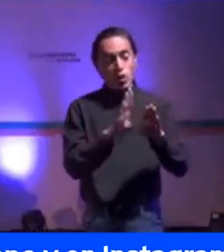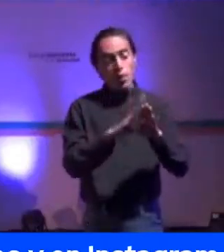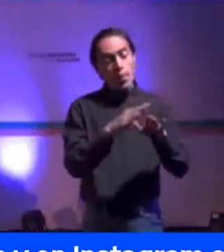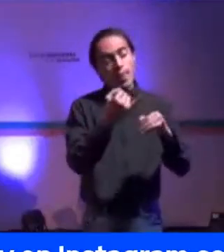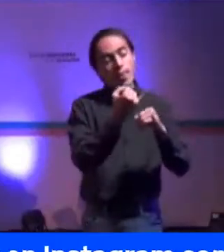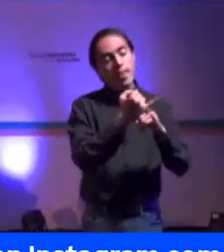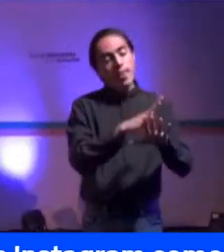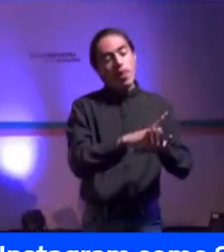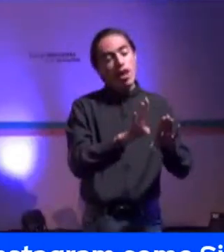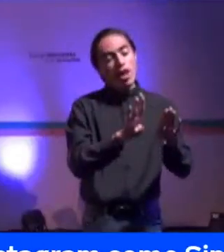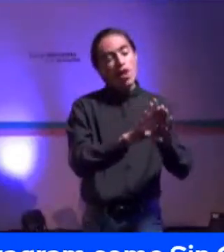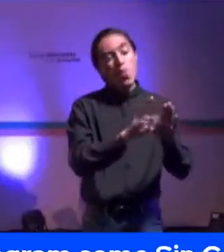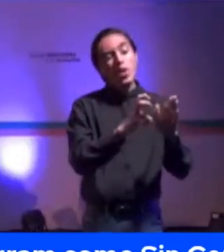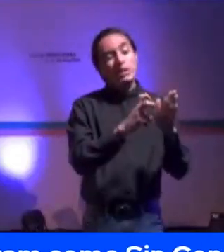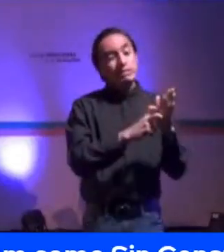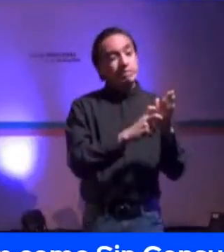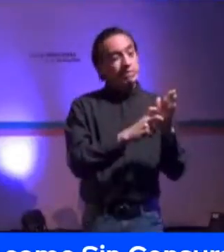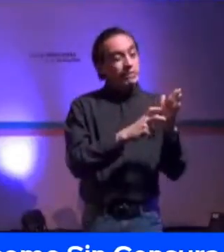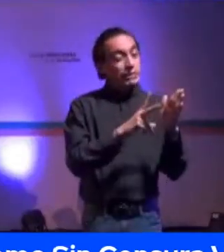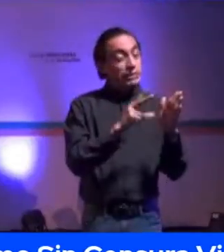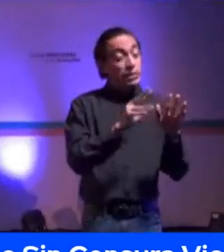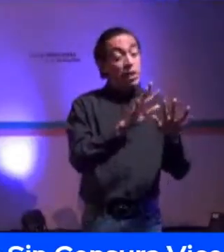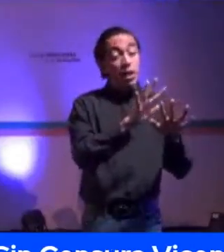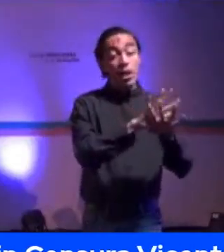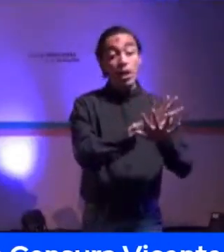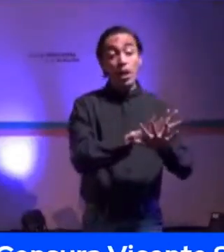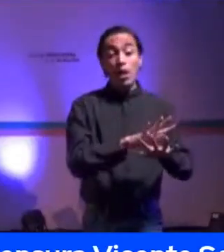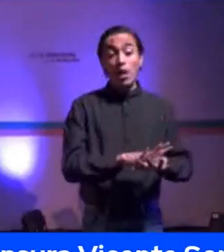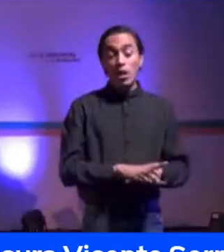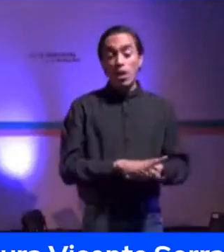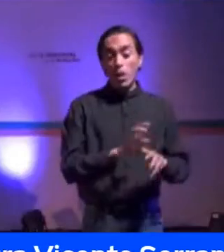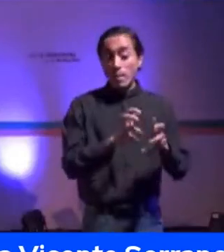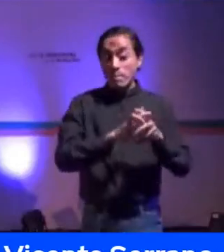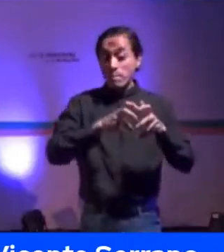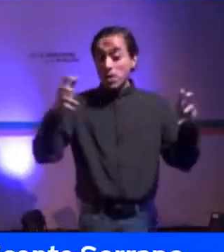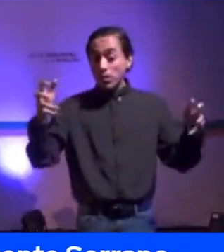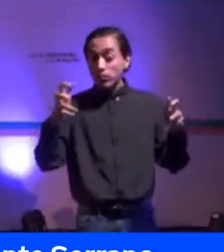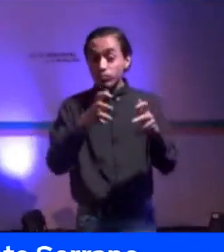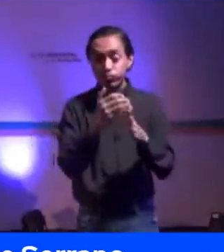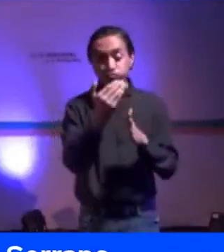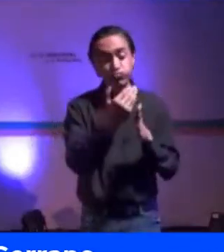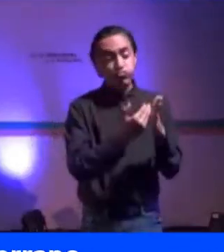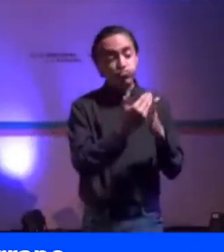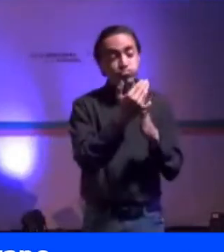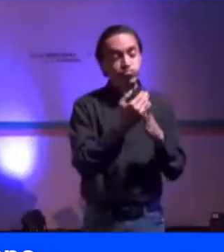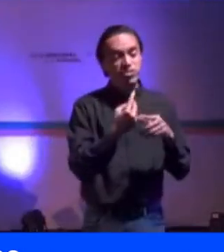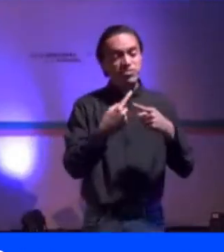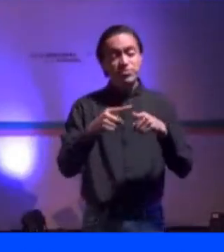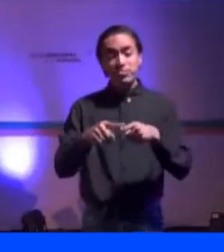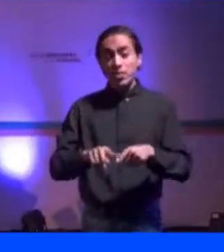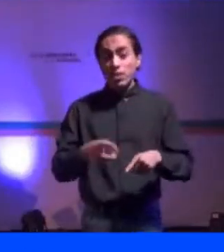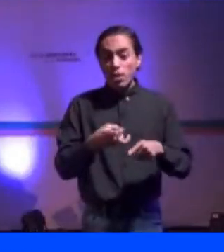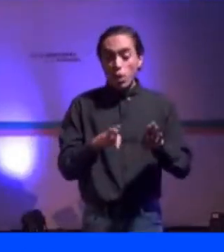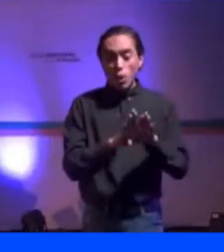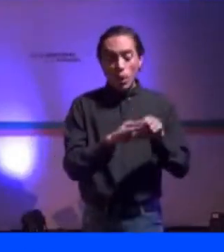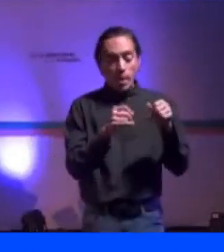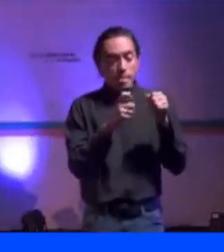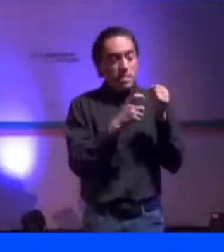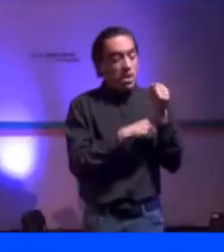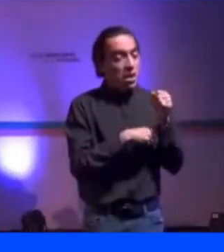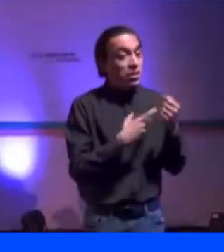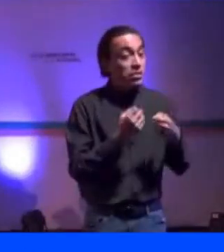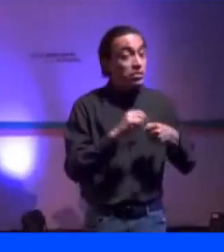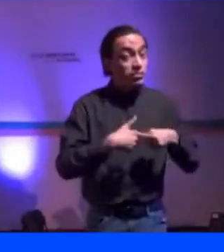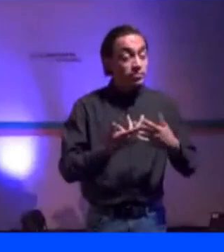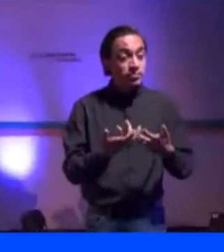información, agrandar la información, disminuirla cuando no se le quiere dar la importancia necesaria. Pero no solo eso, hay